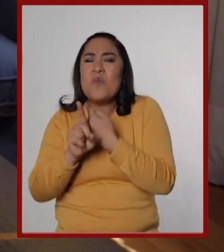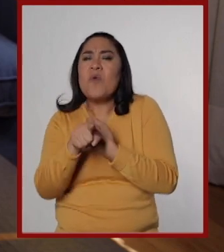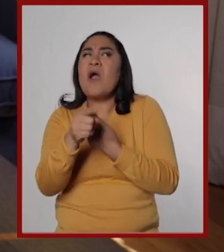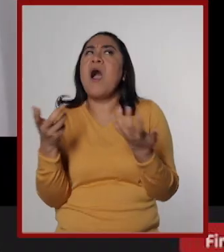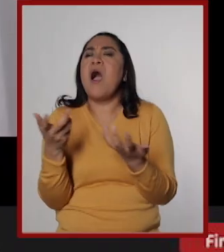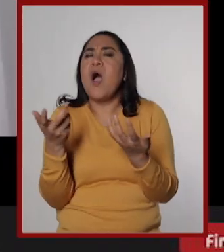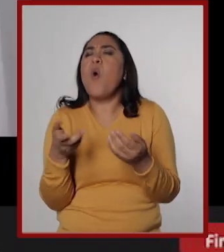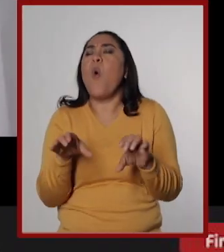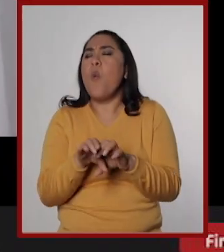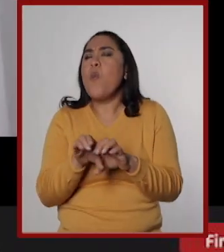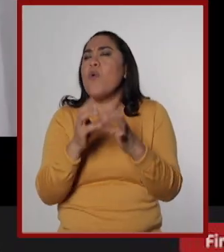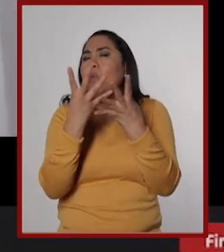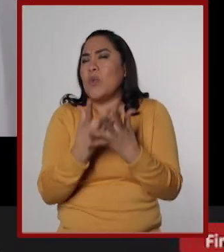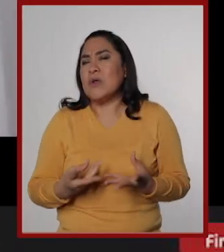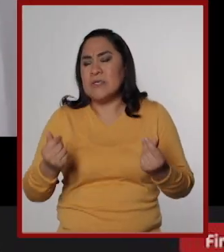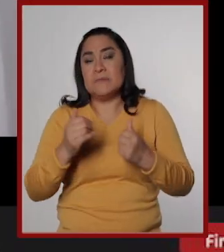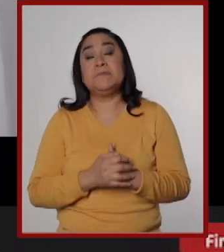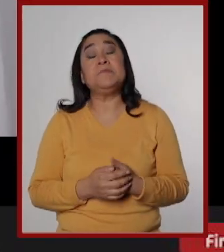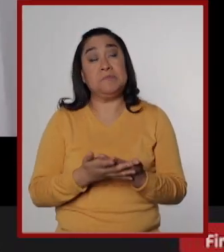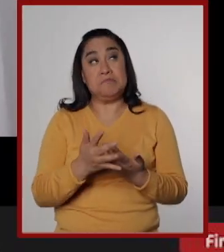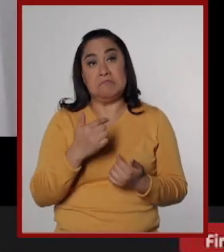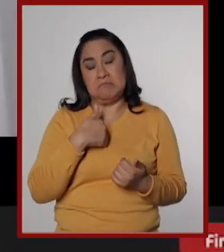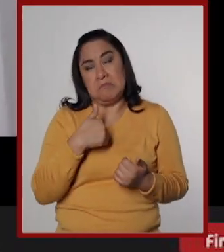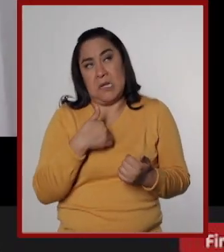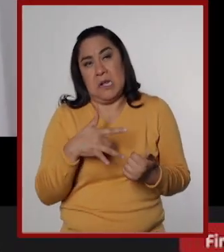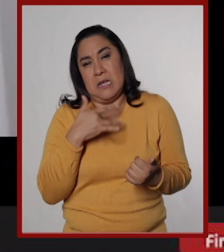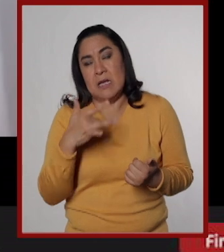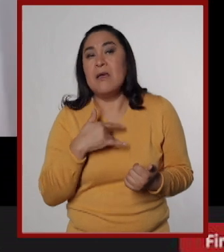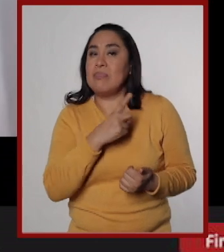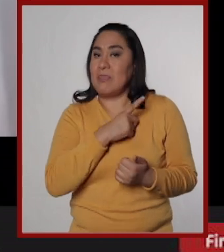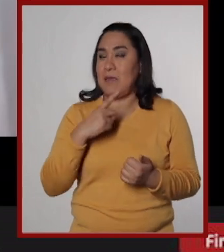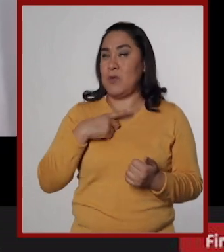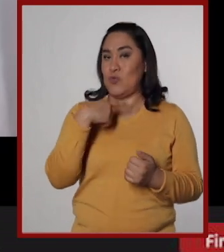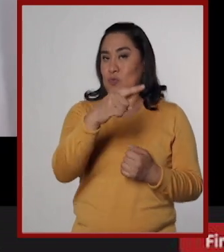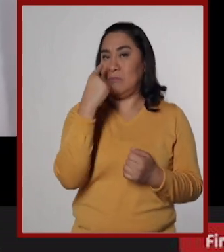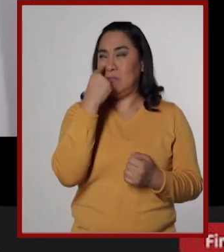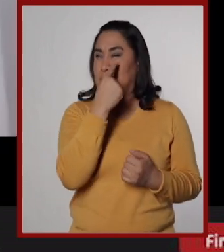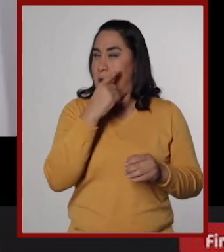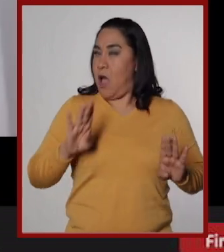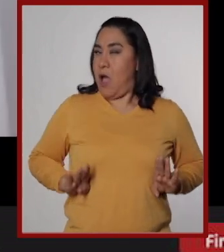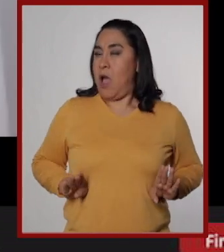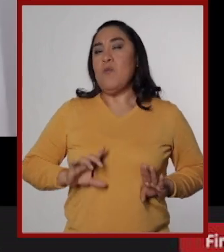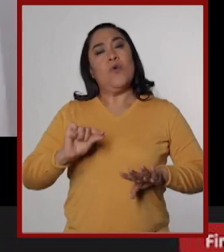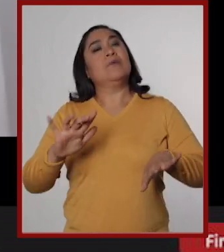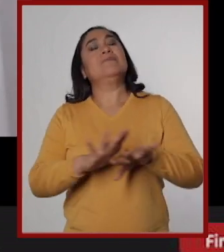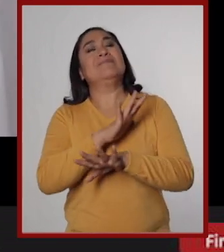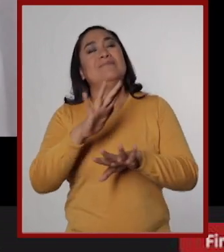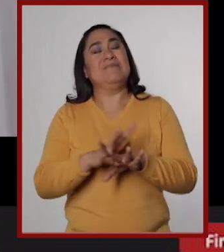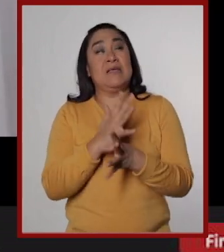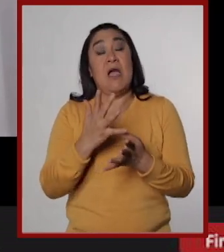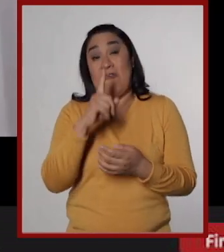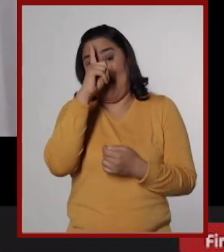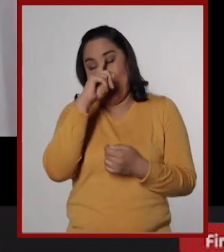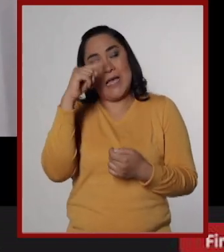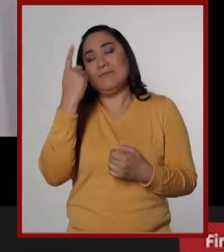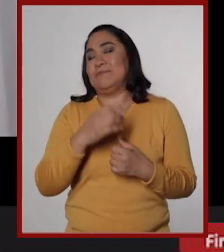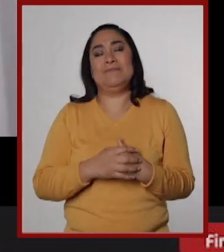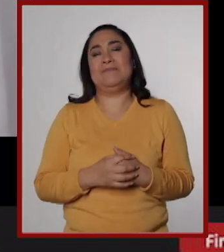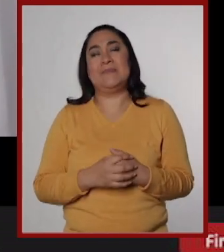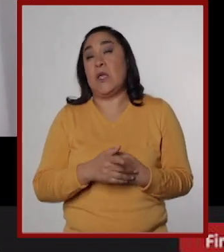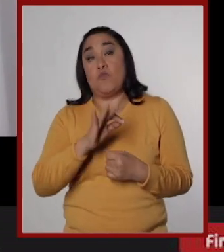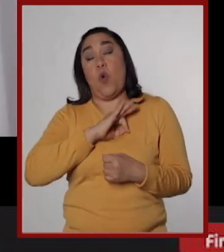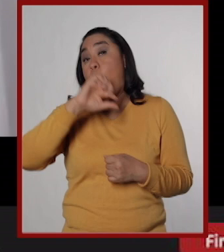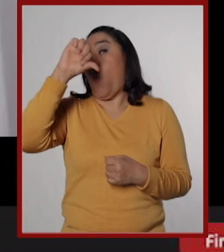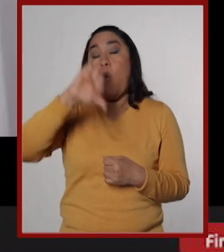decir? Mira, yo creo que esto implica un cambio de actitud. Y Okay, un cambio de actitud no es fácil. Yo no te voy a decir que lo